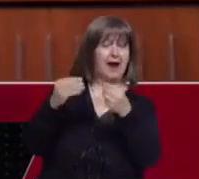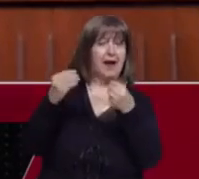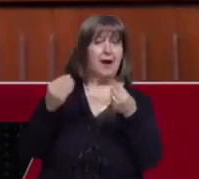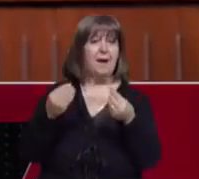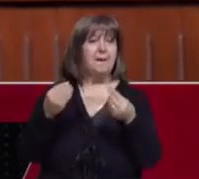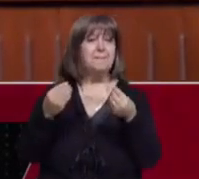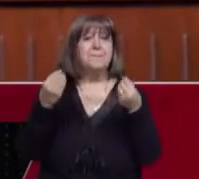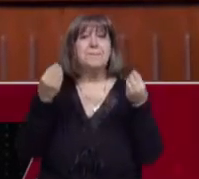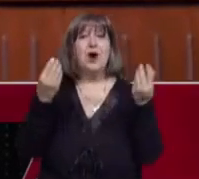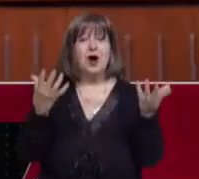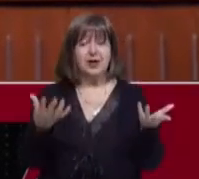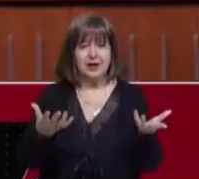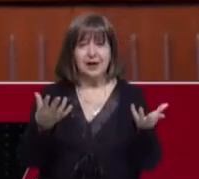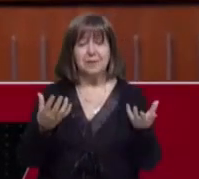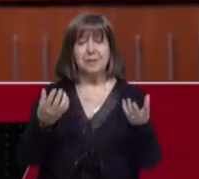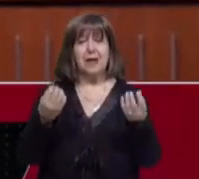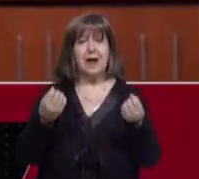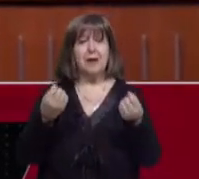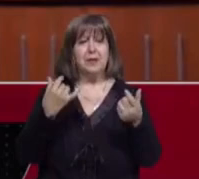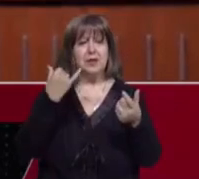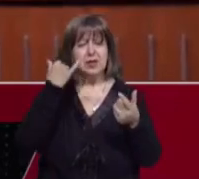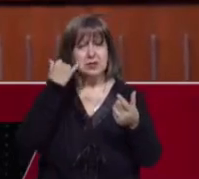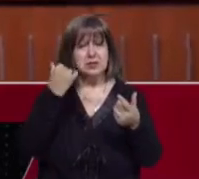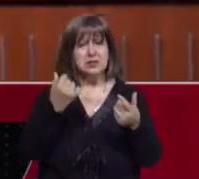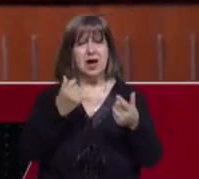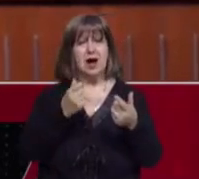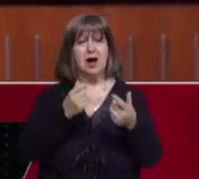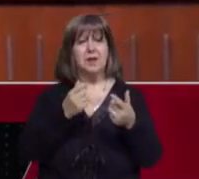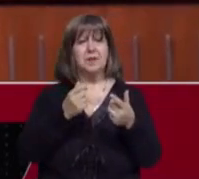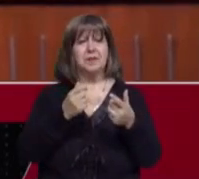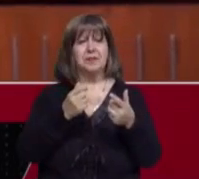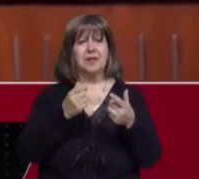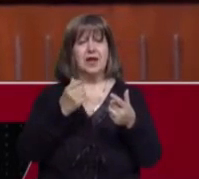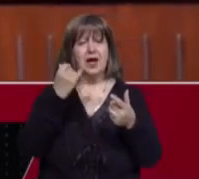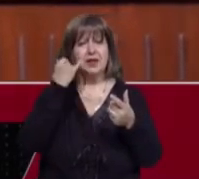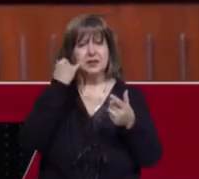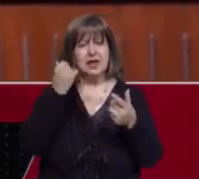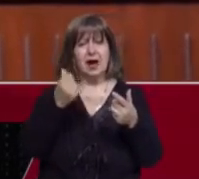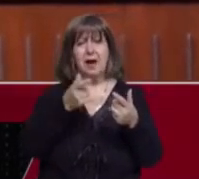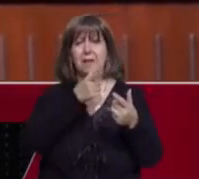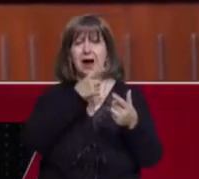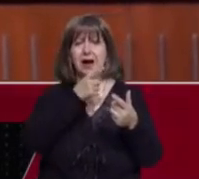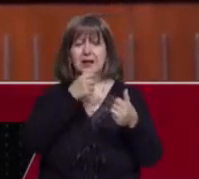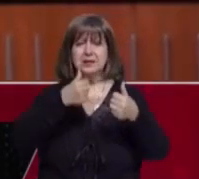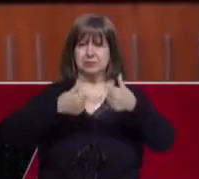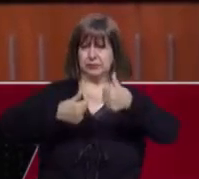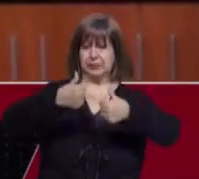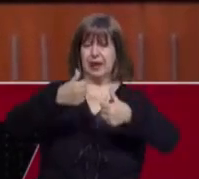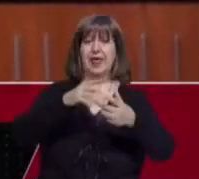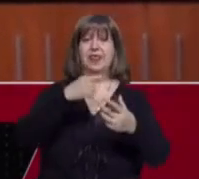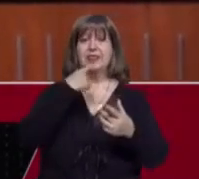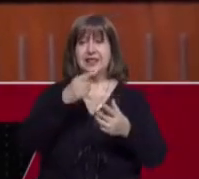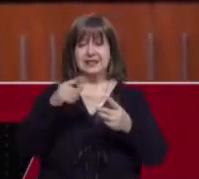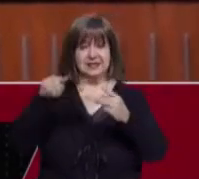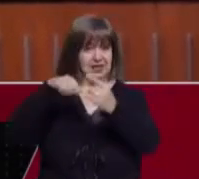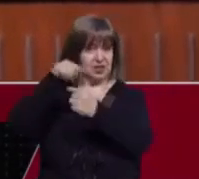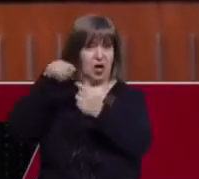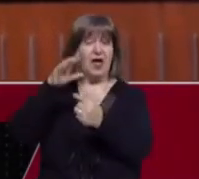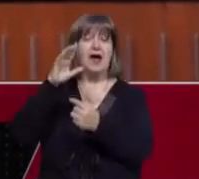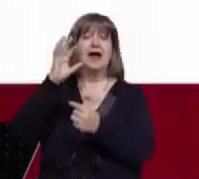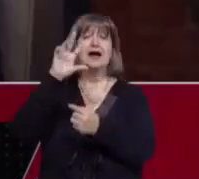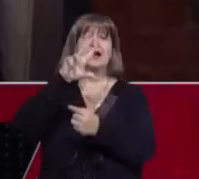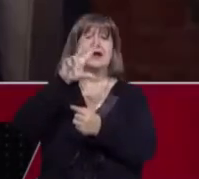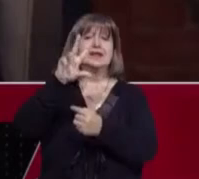concierto tras concierto y no está quebrando la paridad. De hecho, hay un 30%